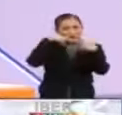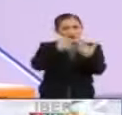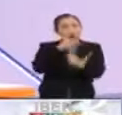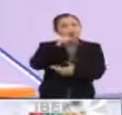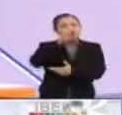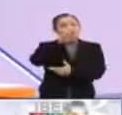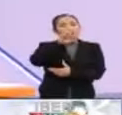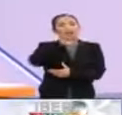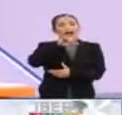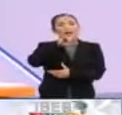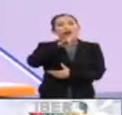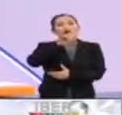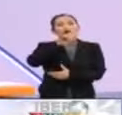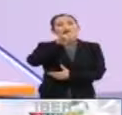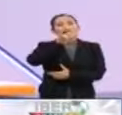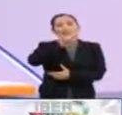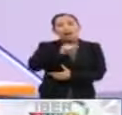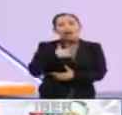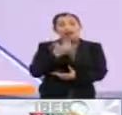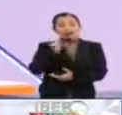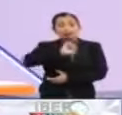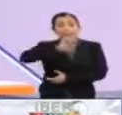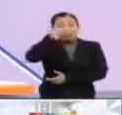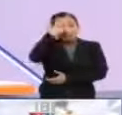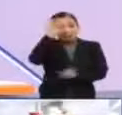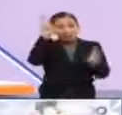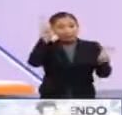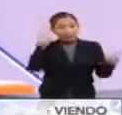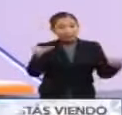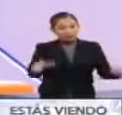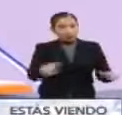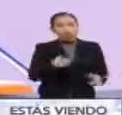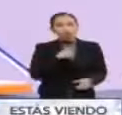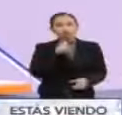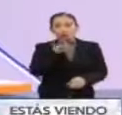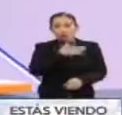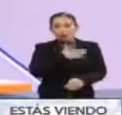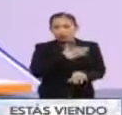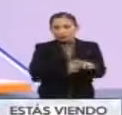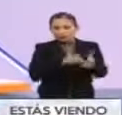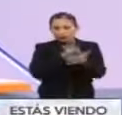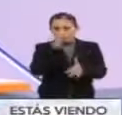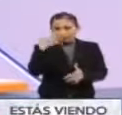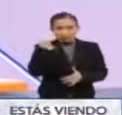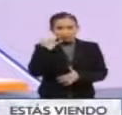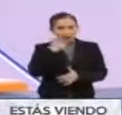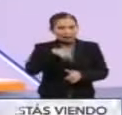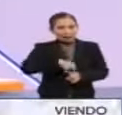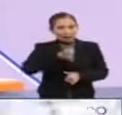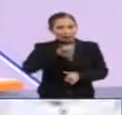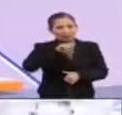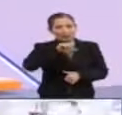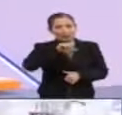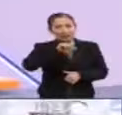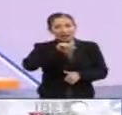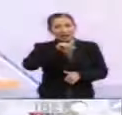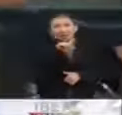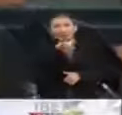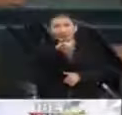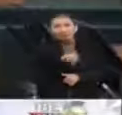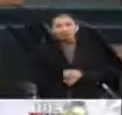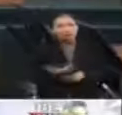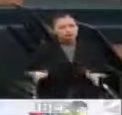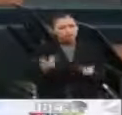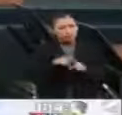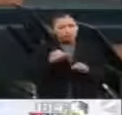el doctor Javier Oliva Posada, especialista en temas de seguridad. Doctor, muy buenas tardes, gracias por estar con nosotros en Iberoamérica al Día.